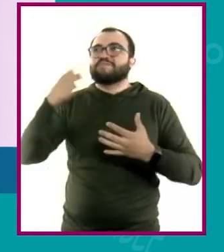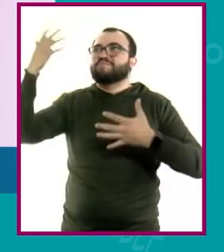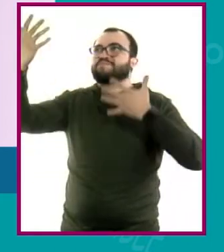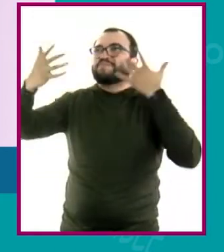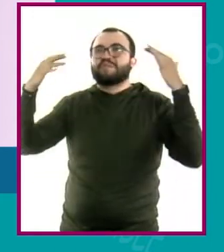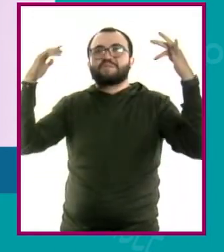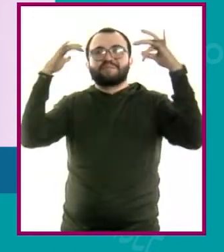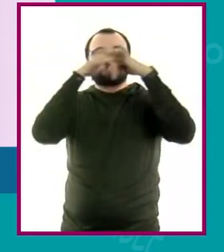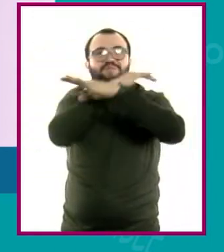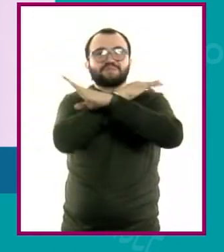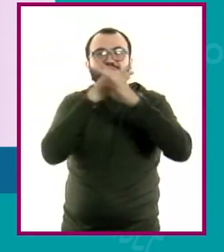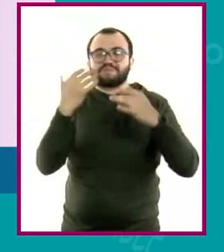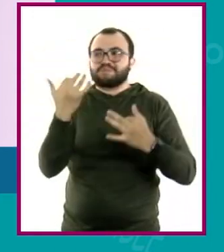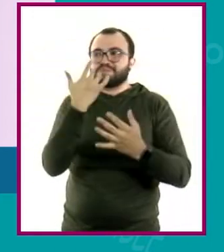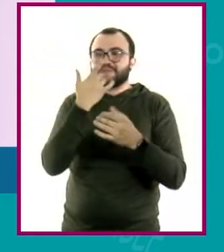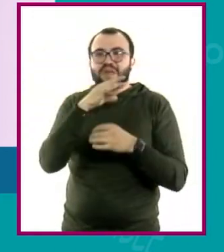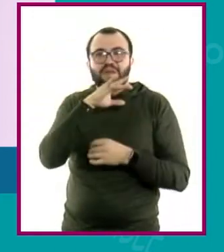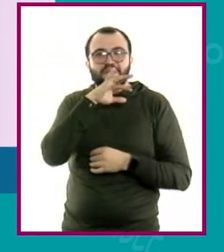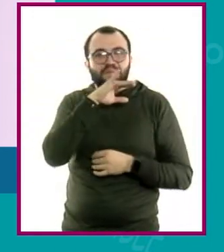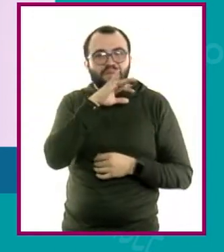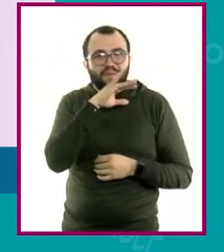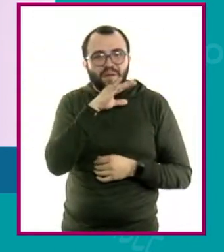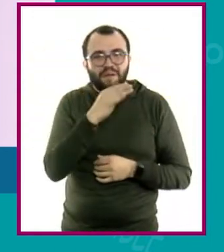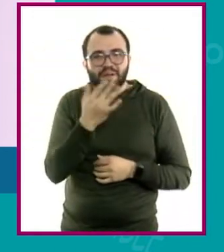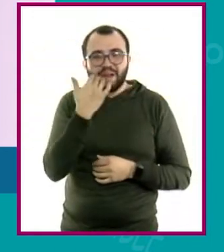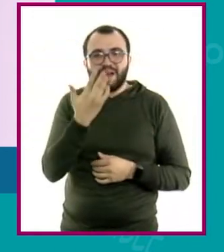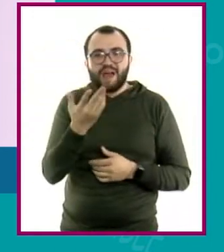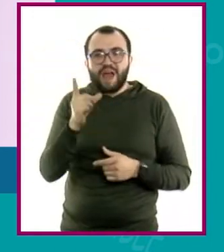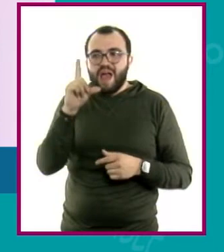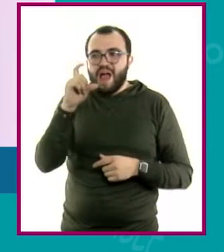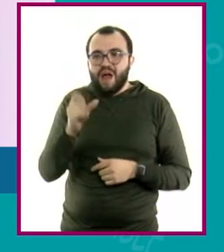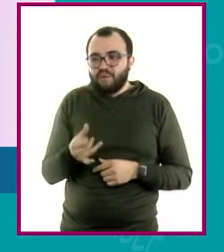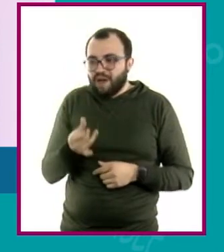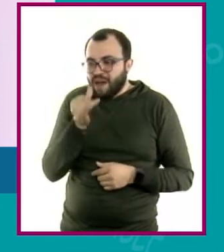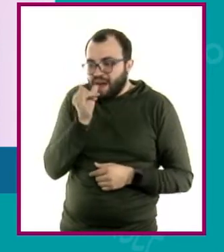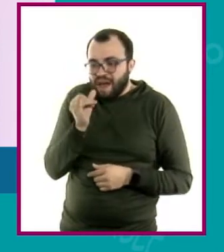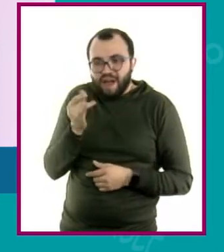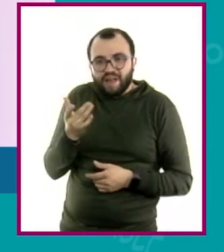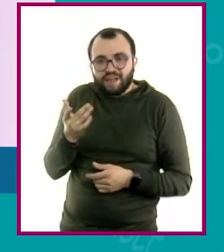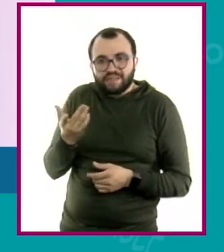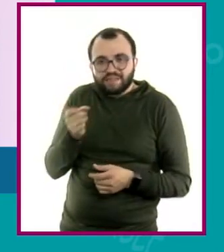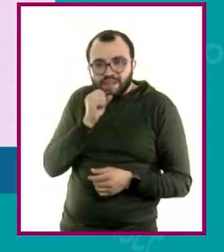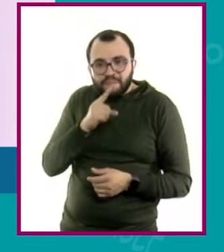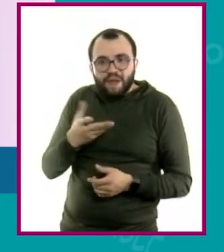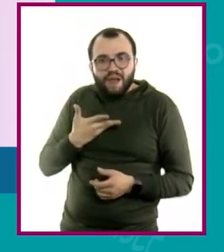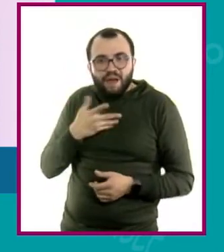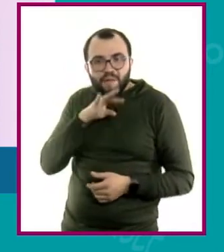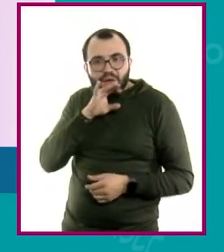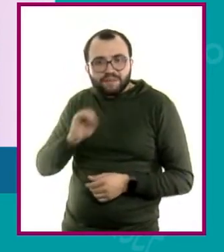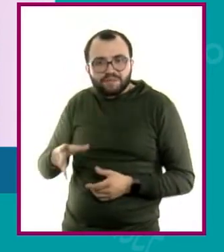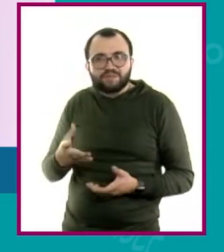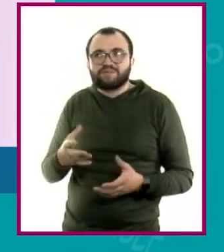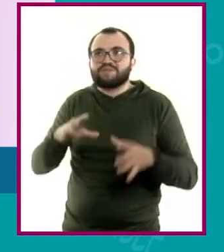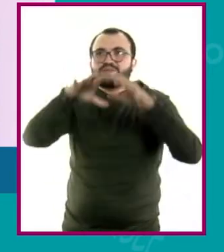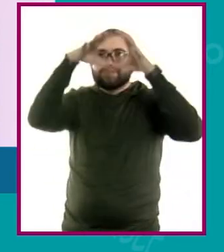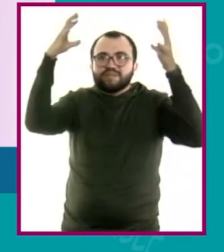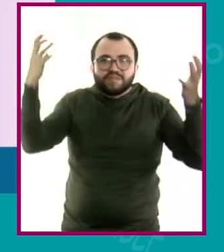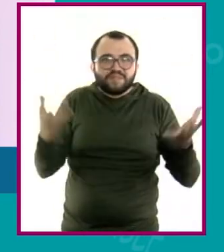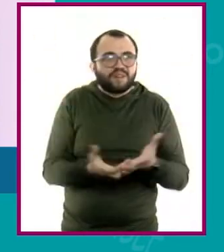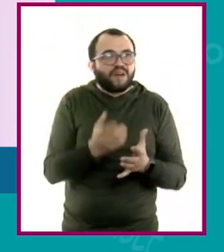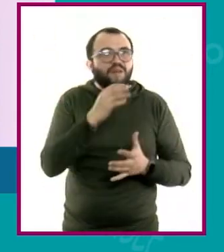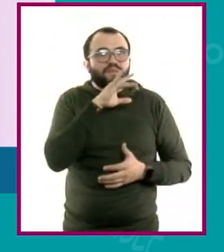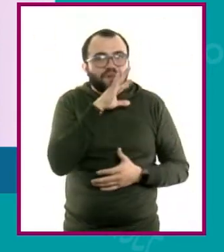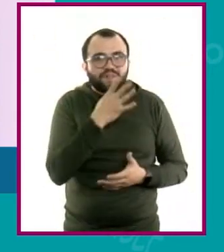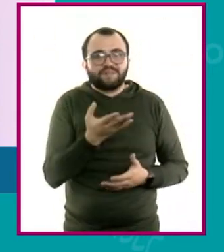está contaminado con cuerpos de agua contaminados, con el suelo, con la atmósfera. Y creo que uno de los ejemplos